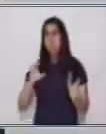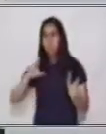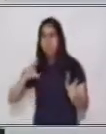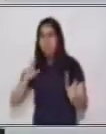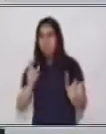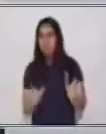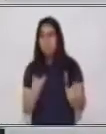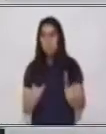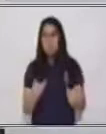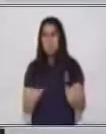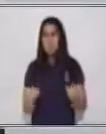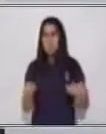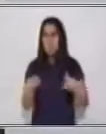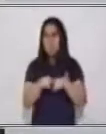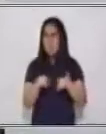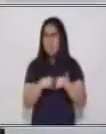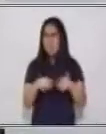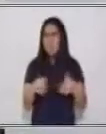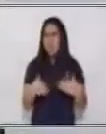circunferencia.